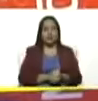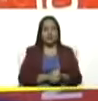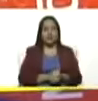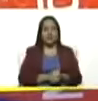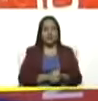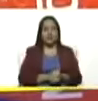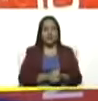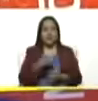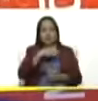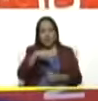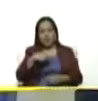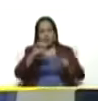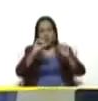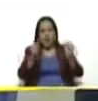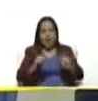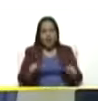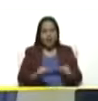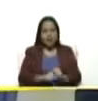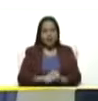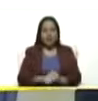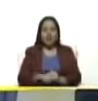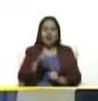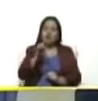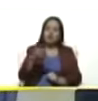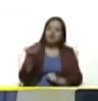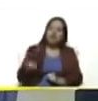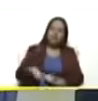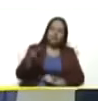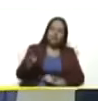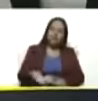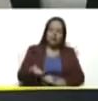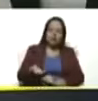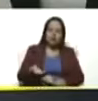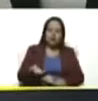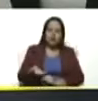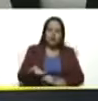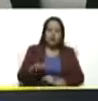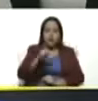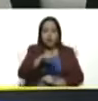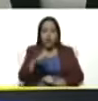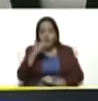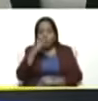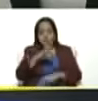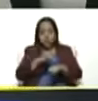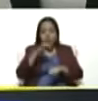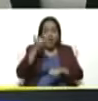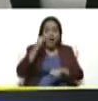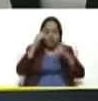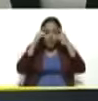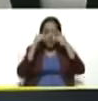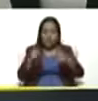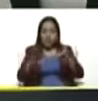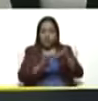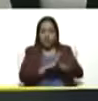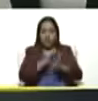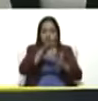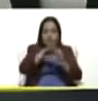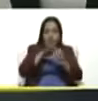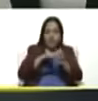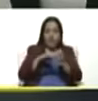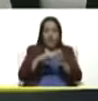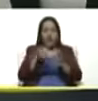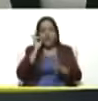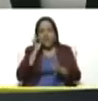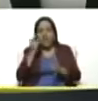arte. Con nuestro arte. No, y es importante porque hay ahí, la mayoría de los catadores también son profesionales del área. Hay